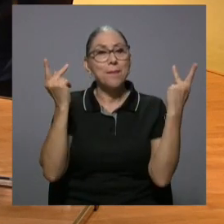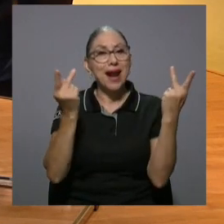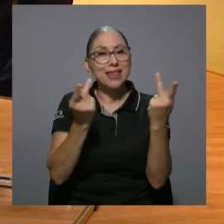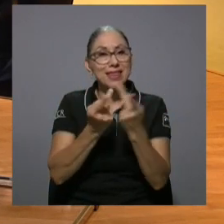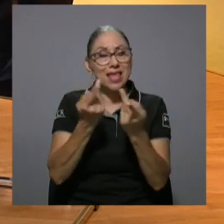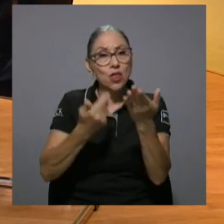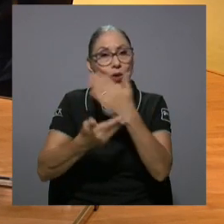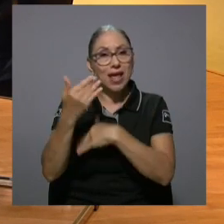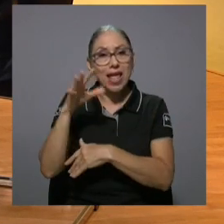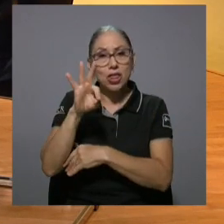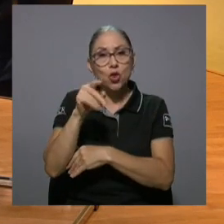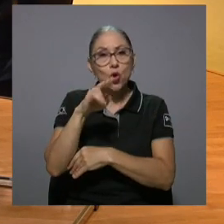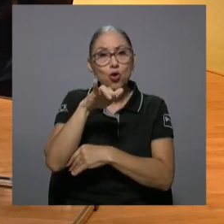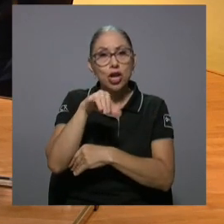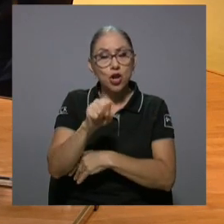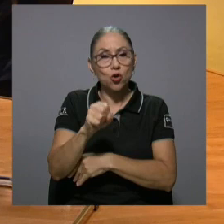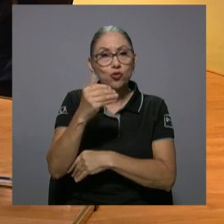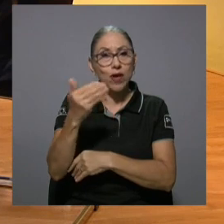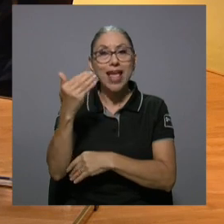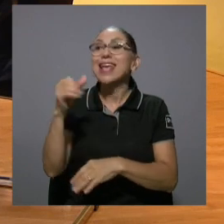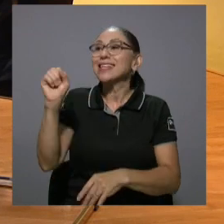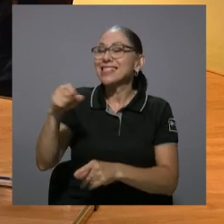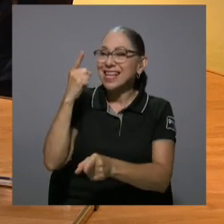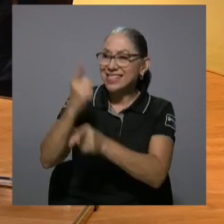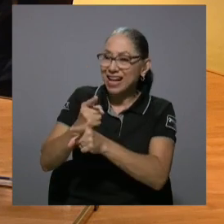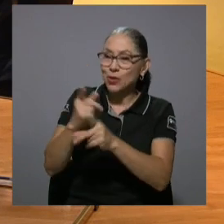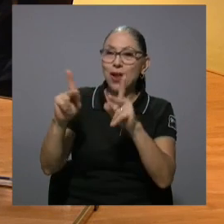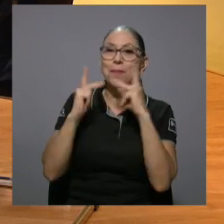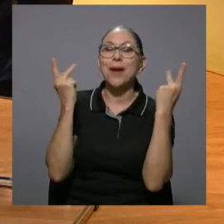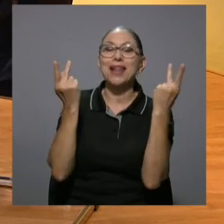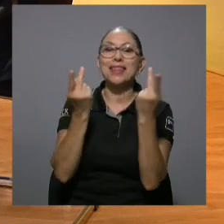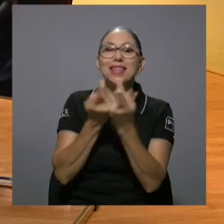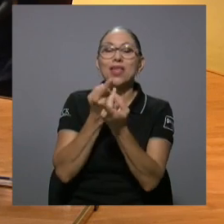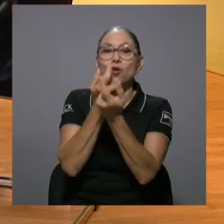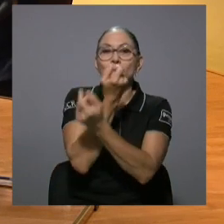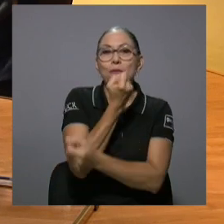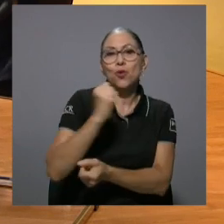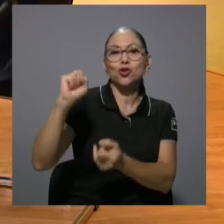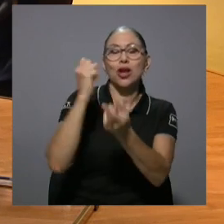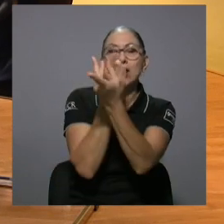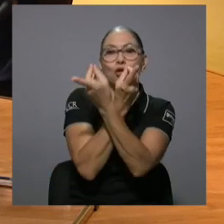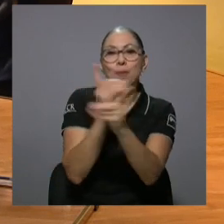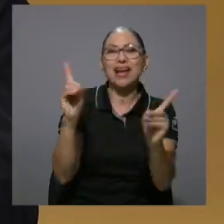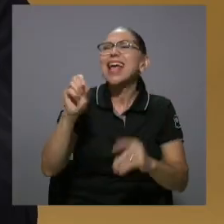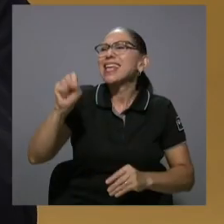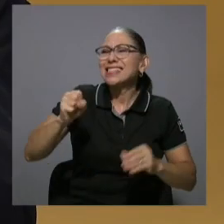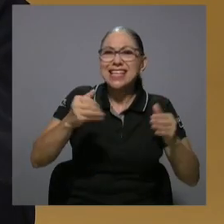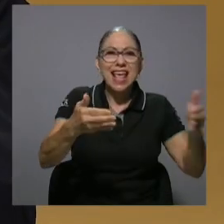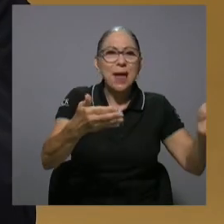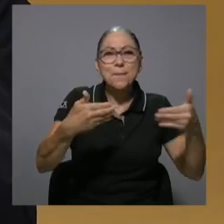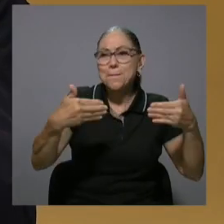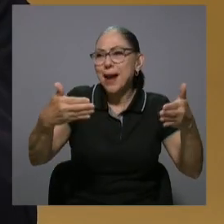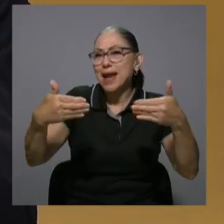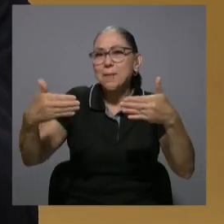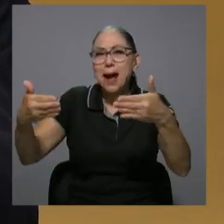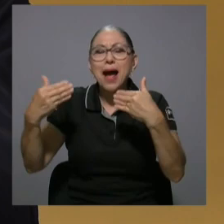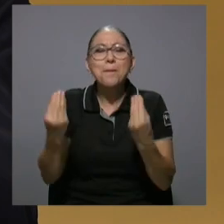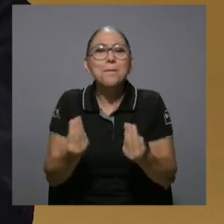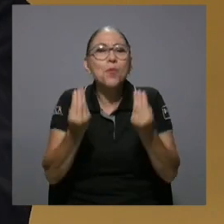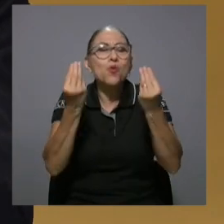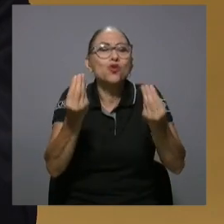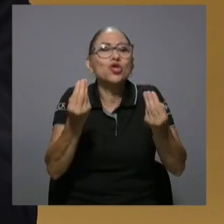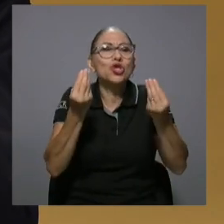presidente. Exacto, el partido, pero bueno. El Partido Revolucionario Democrático. Sí, en Panamá hay mucha permeabilidad, llamémoslo